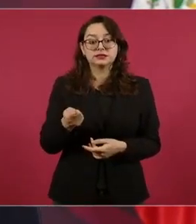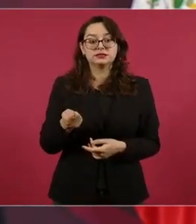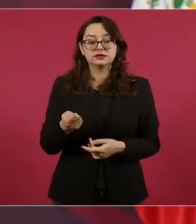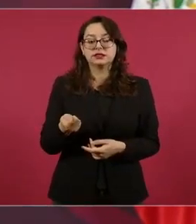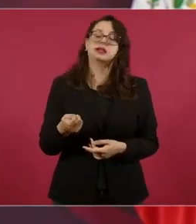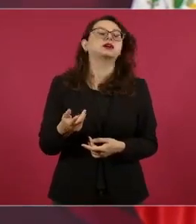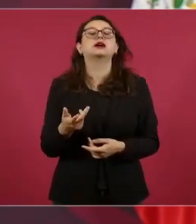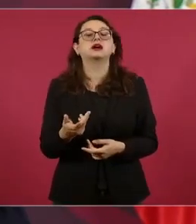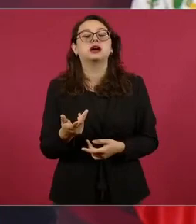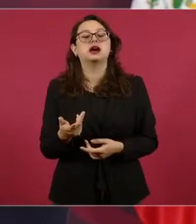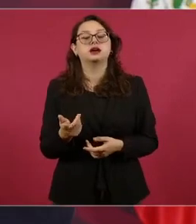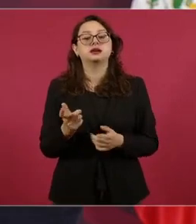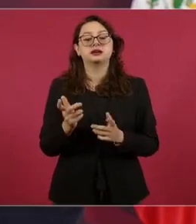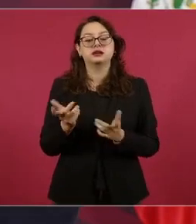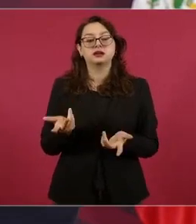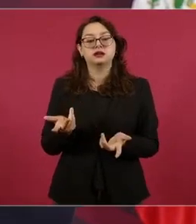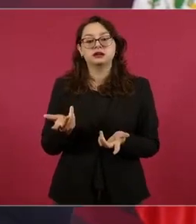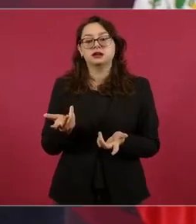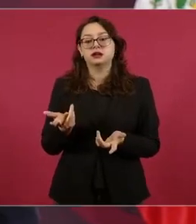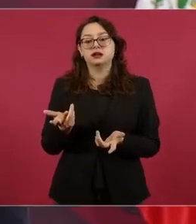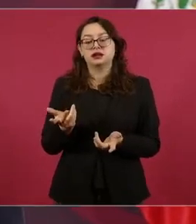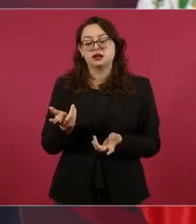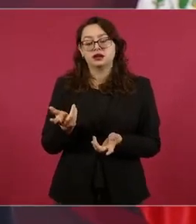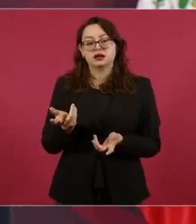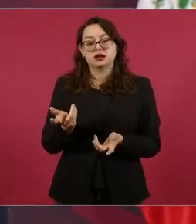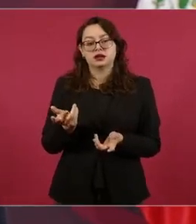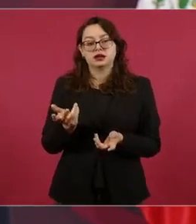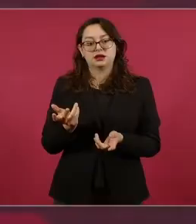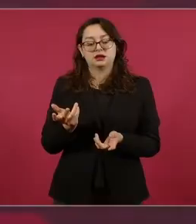Marina que es la encargada de